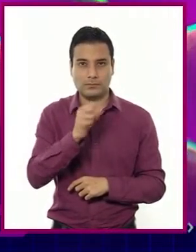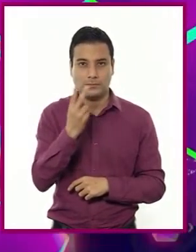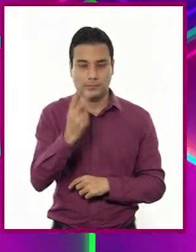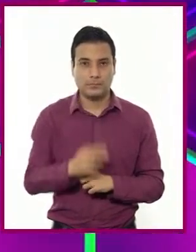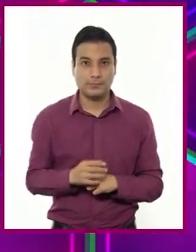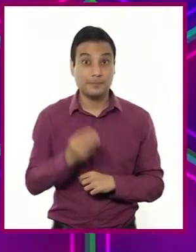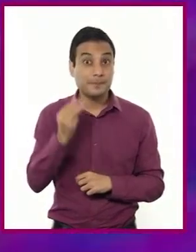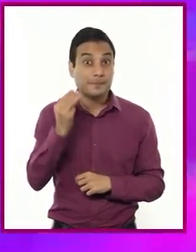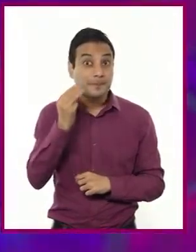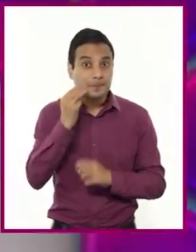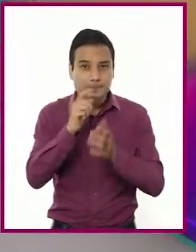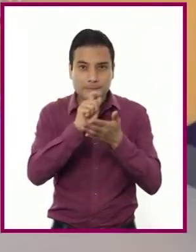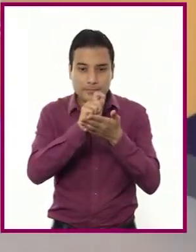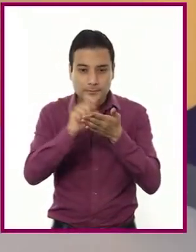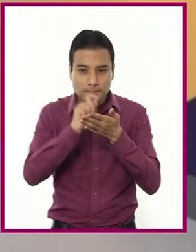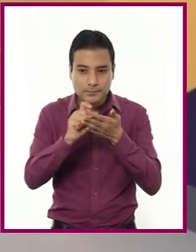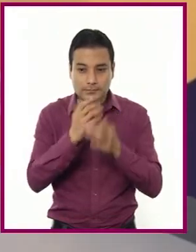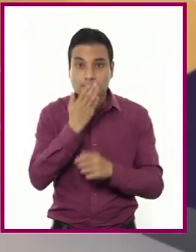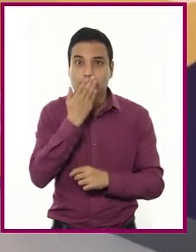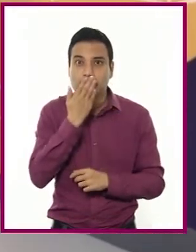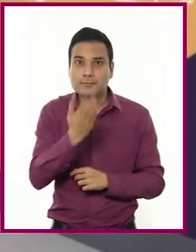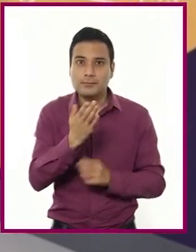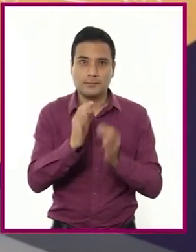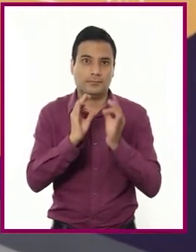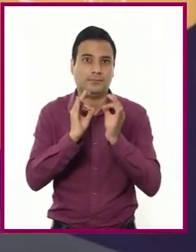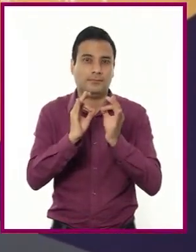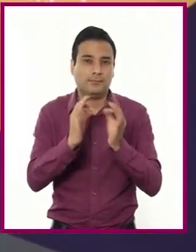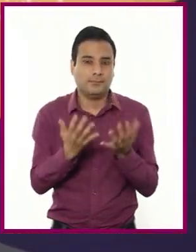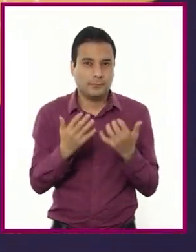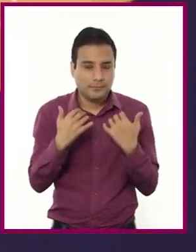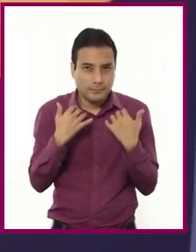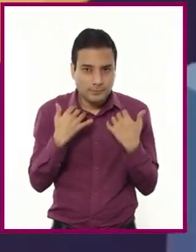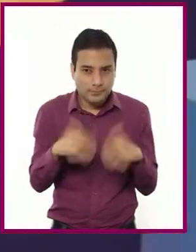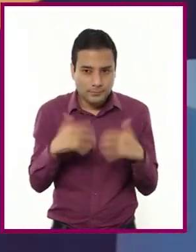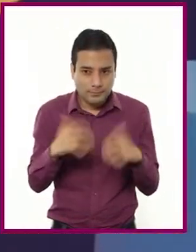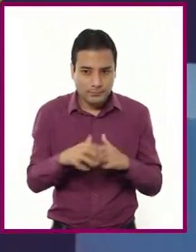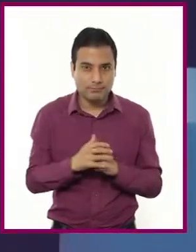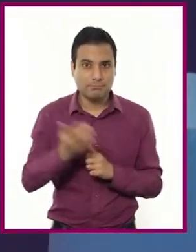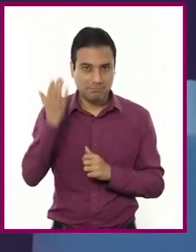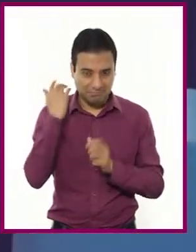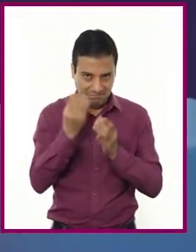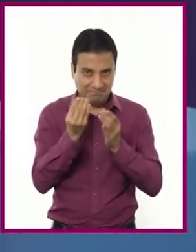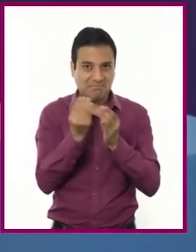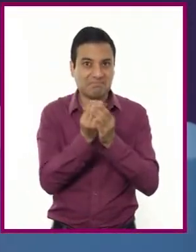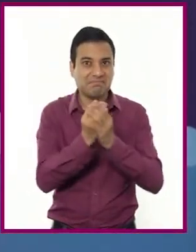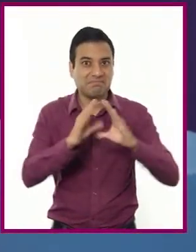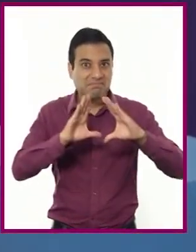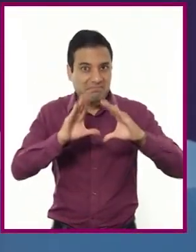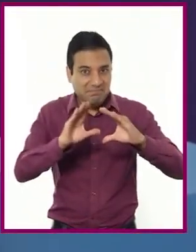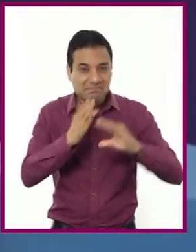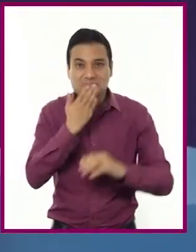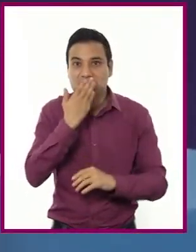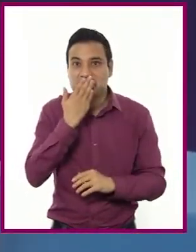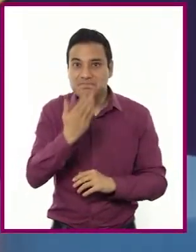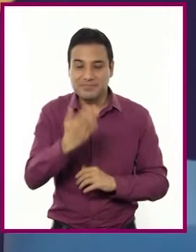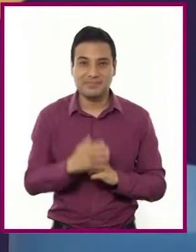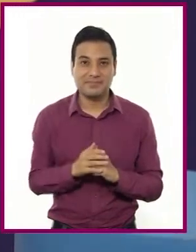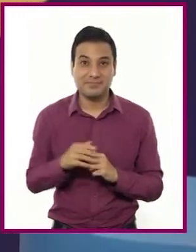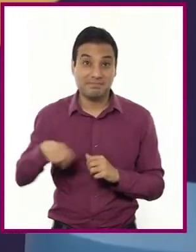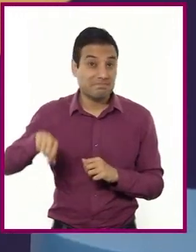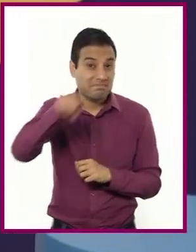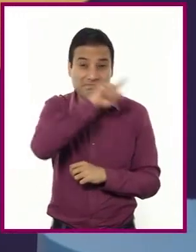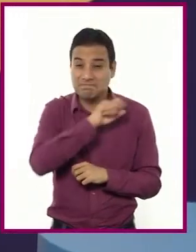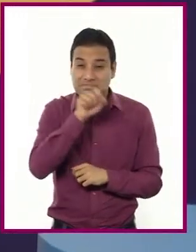logró resolver el problema que le planteó su papá con los conocimientos que ha aprendido en la secundaria? Ustedes también